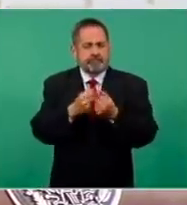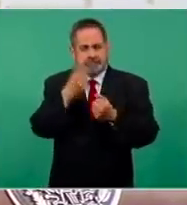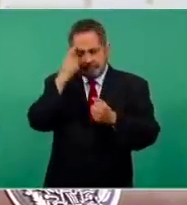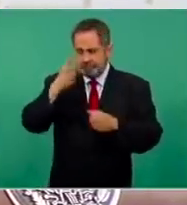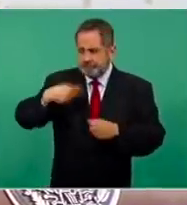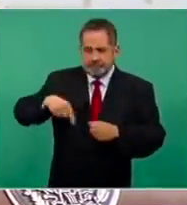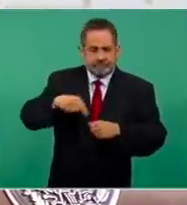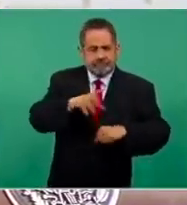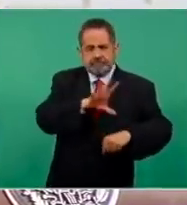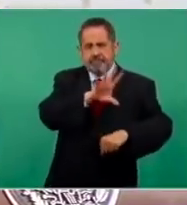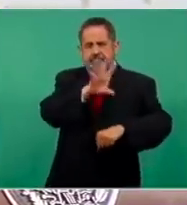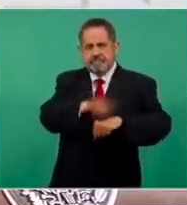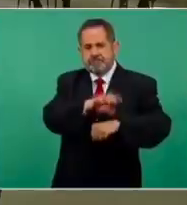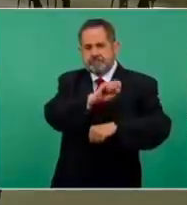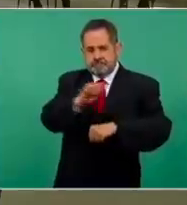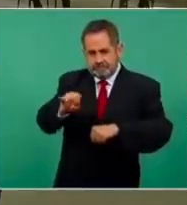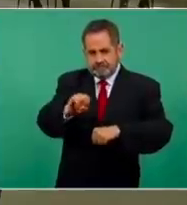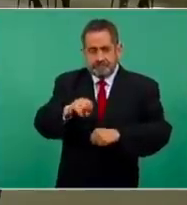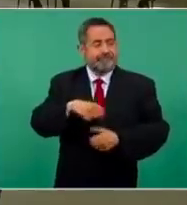esta autorización,